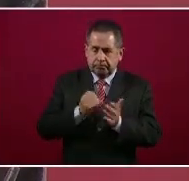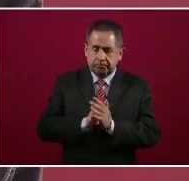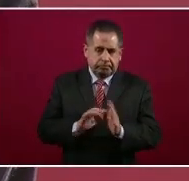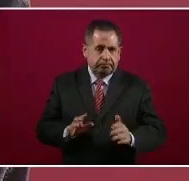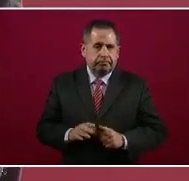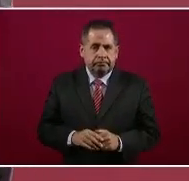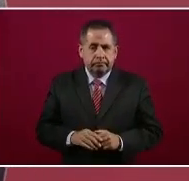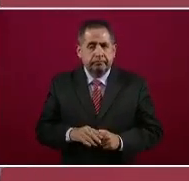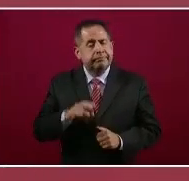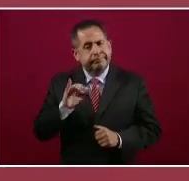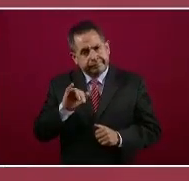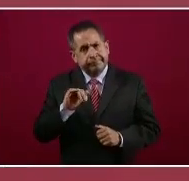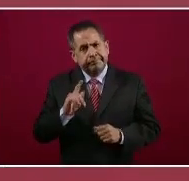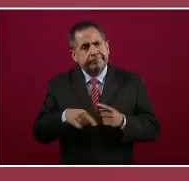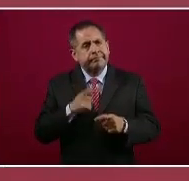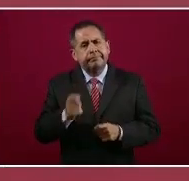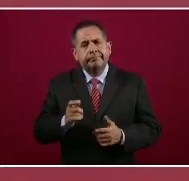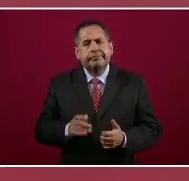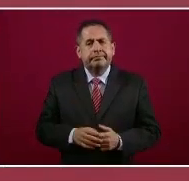y si vamos